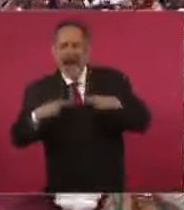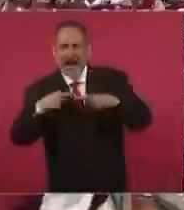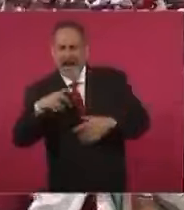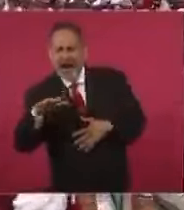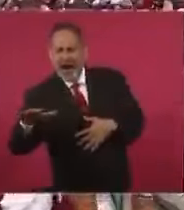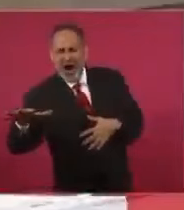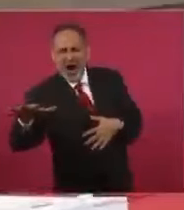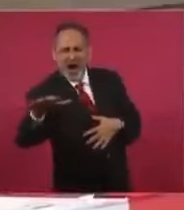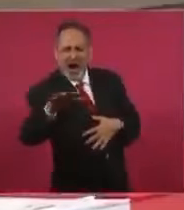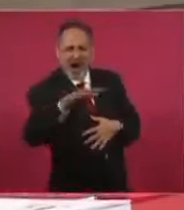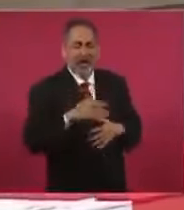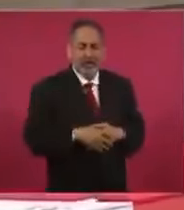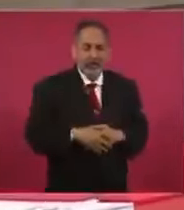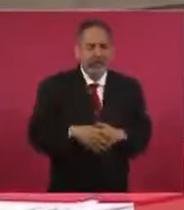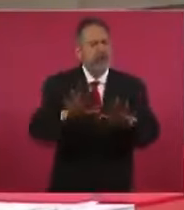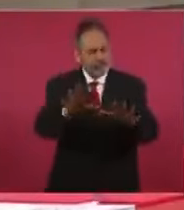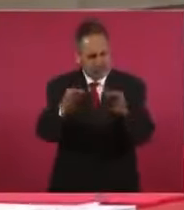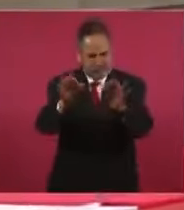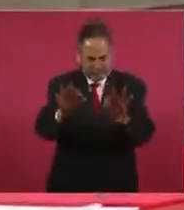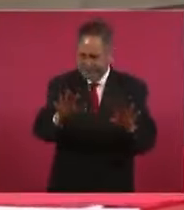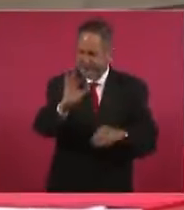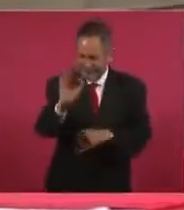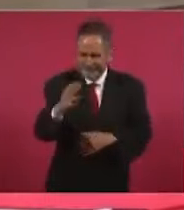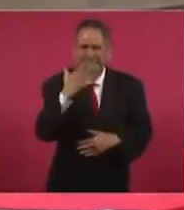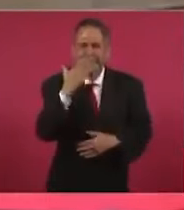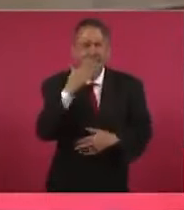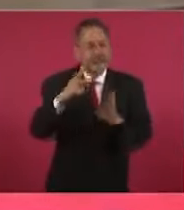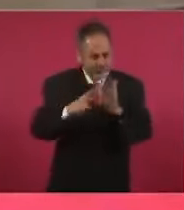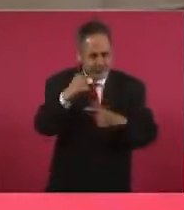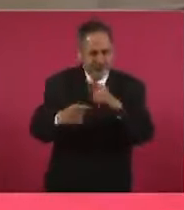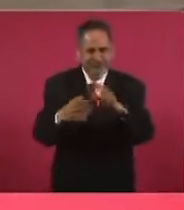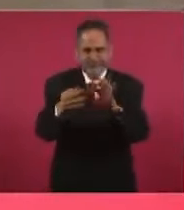Pero vamos a hacerlo lo más formal posible, porque